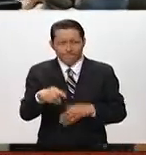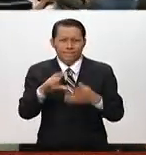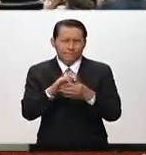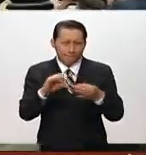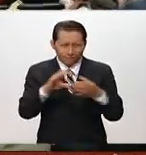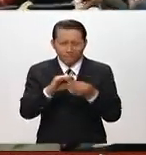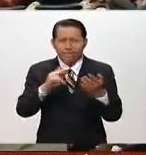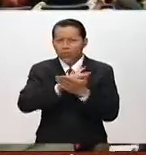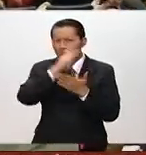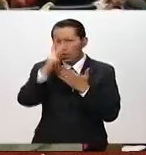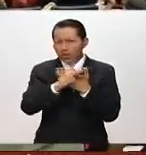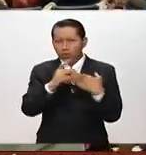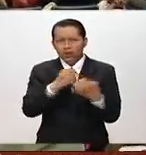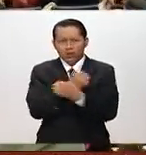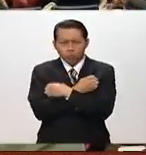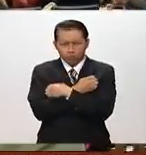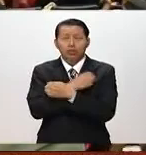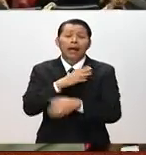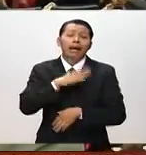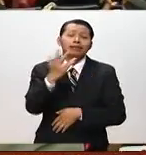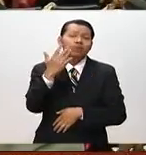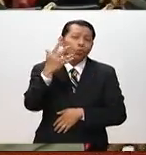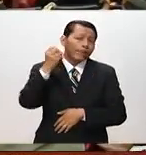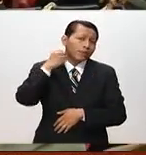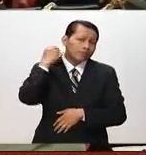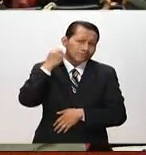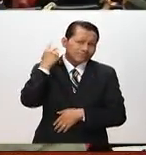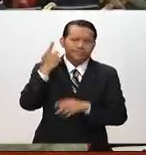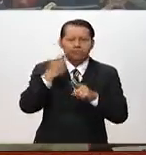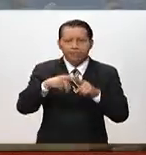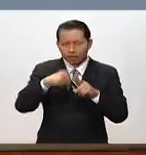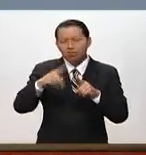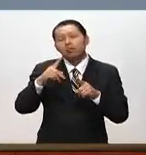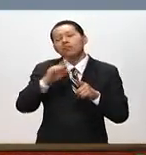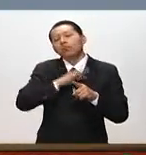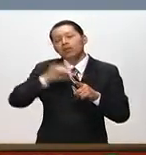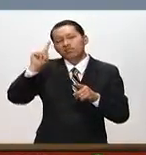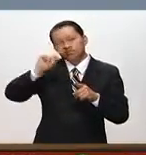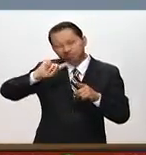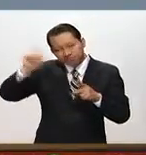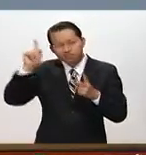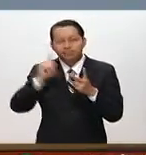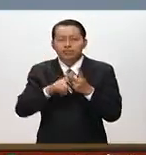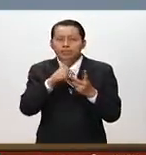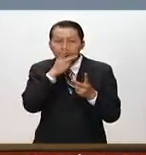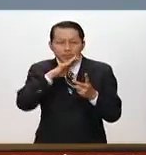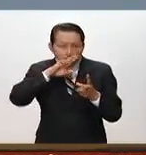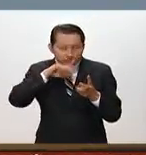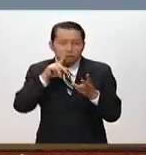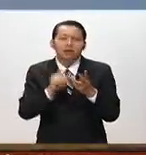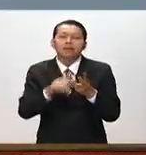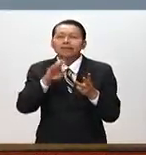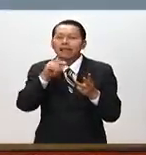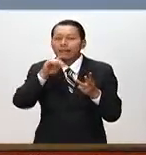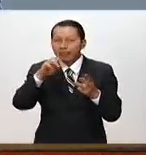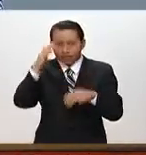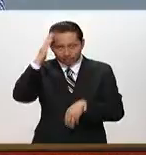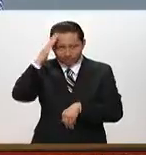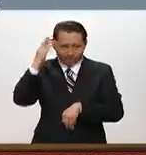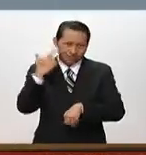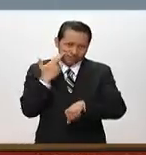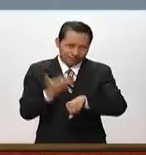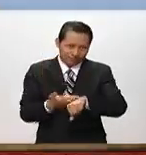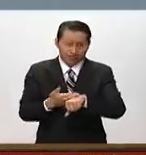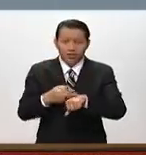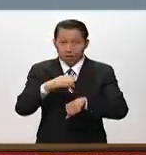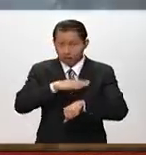educación. Participaron cerca de 50 expositores entre académicos, padres de familia, integrantes del magisterio disidente. En este foro, la Comisión Nacional